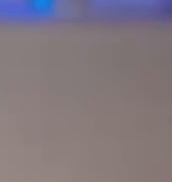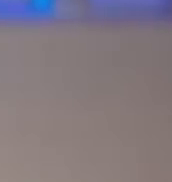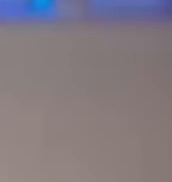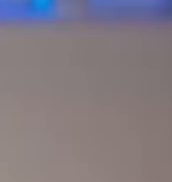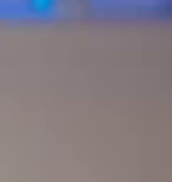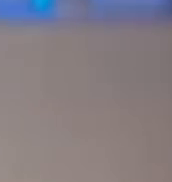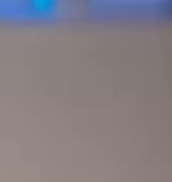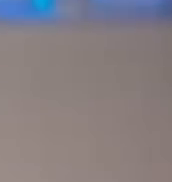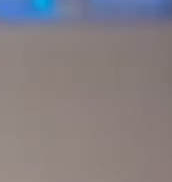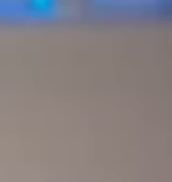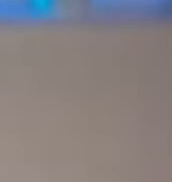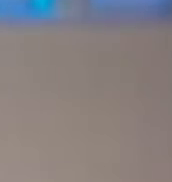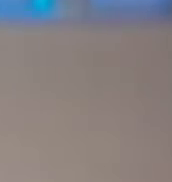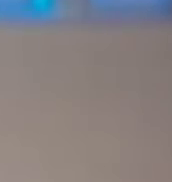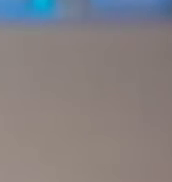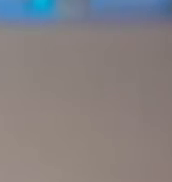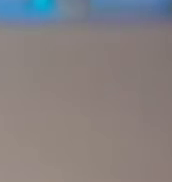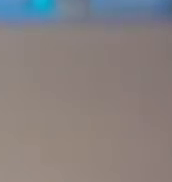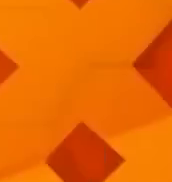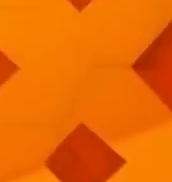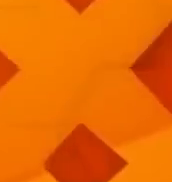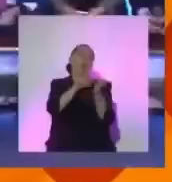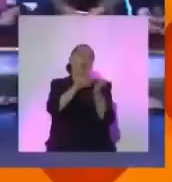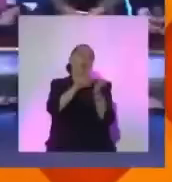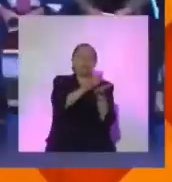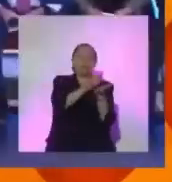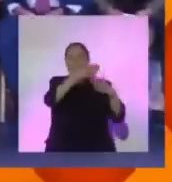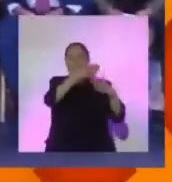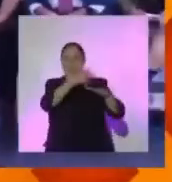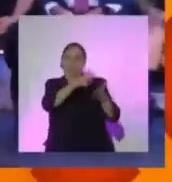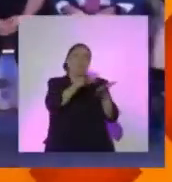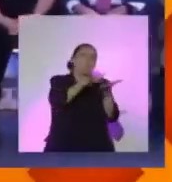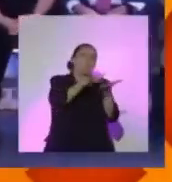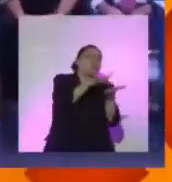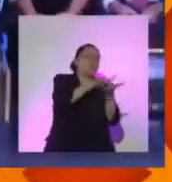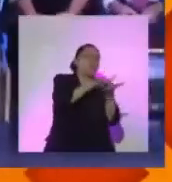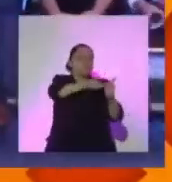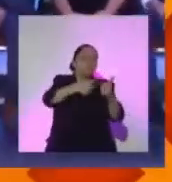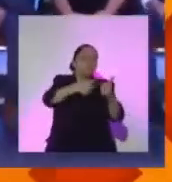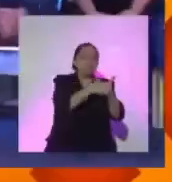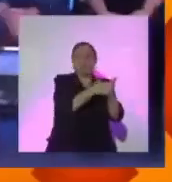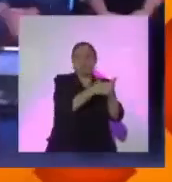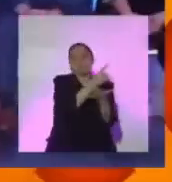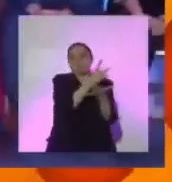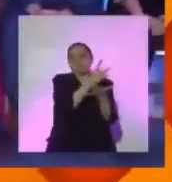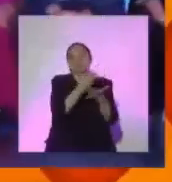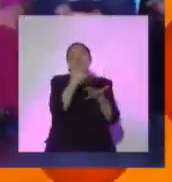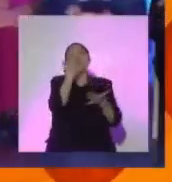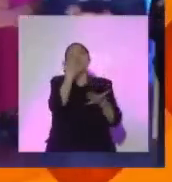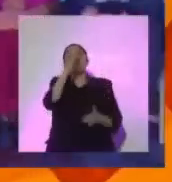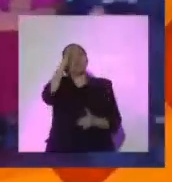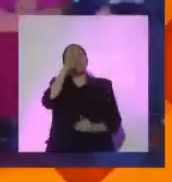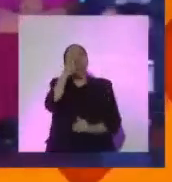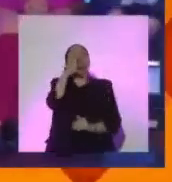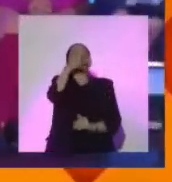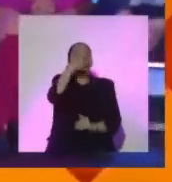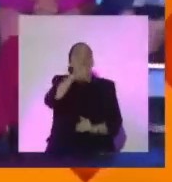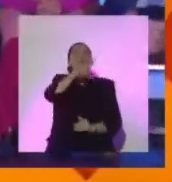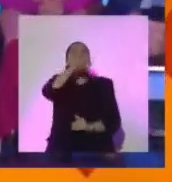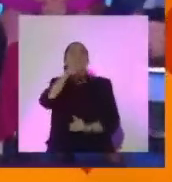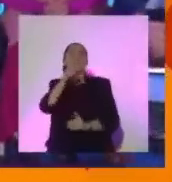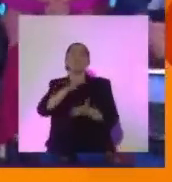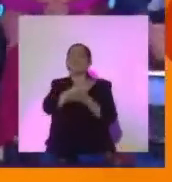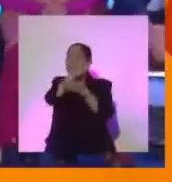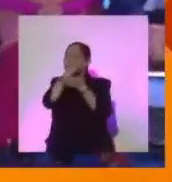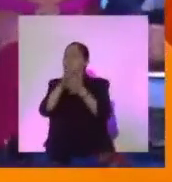ahora se presenta como la propuesta de sochil Gálvez para encabezar el proyecto de finanzas Hacienda y economía y